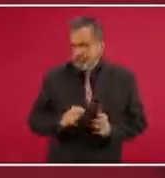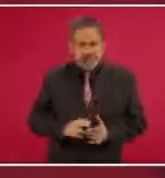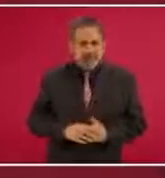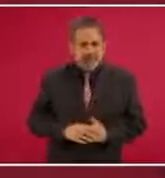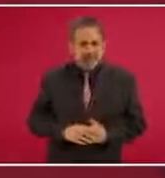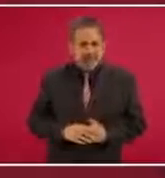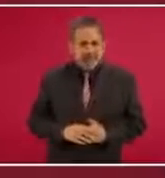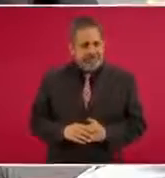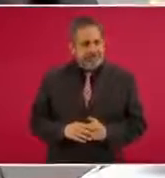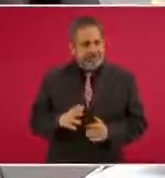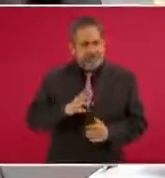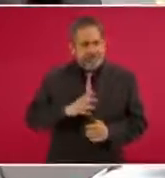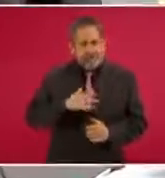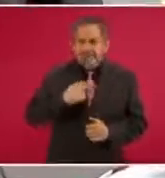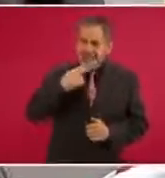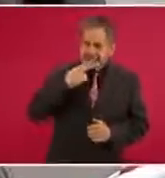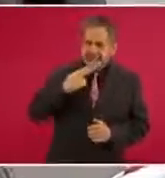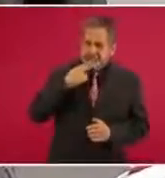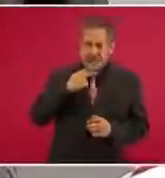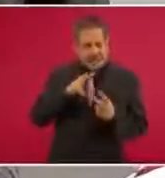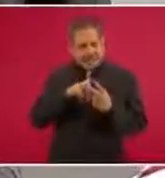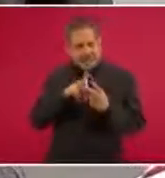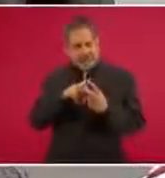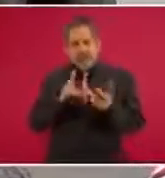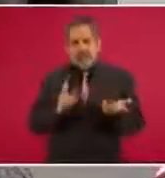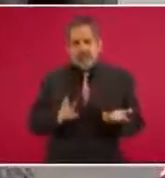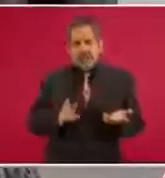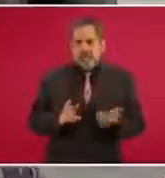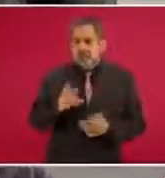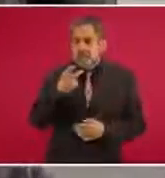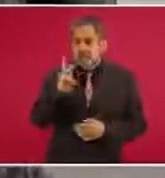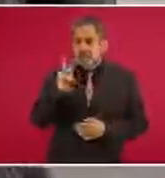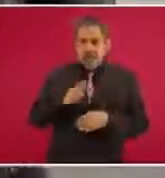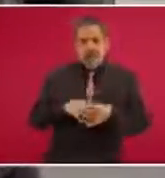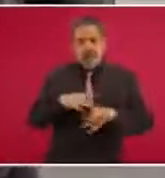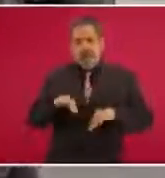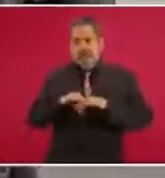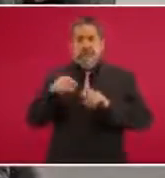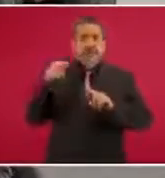tiene esa ventaja y sobre todo